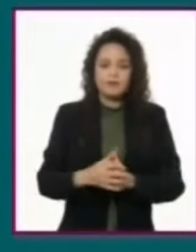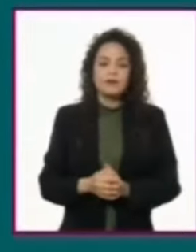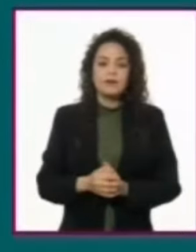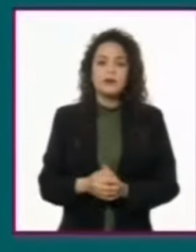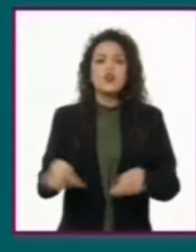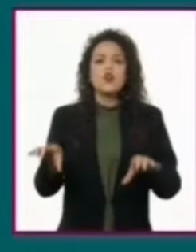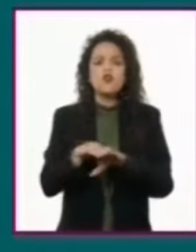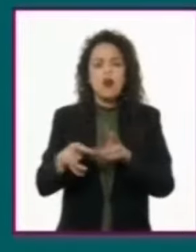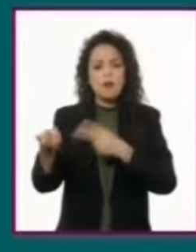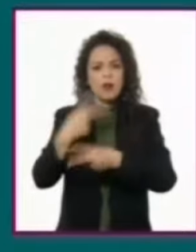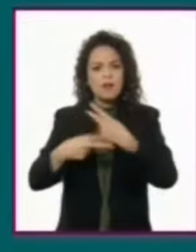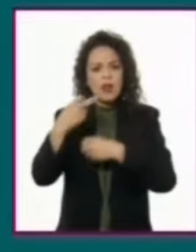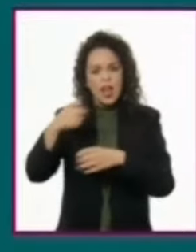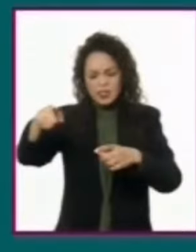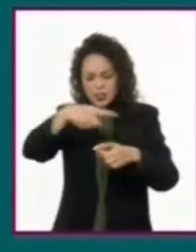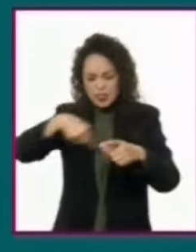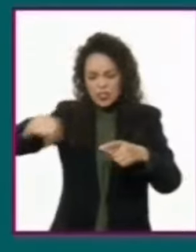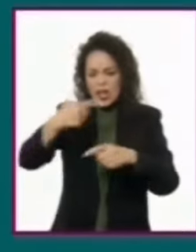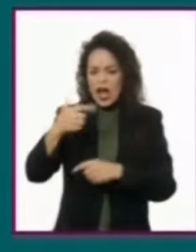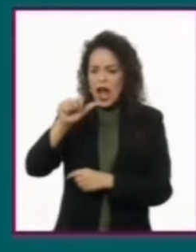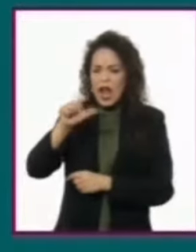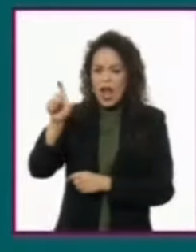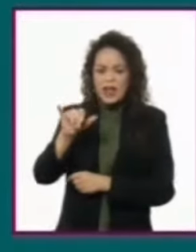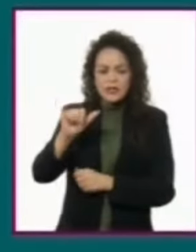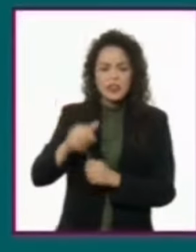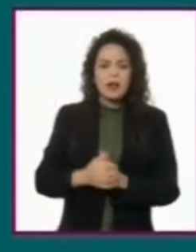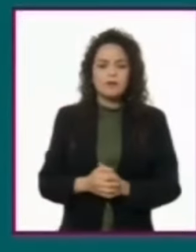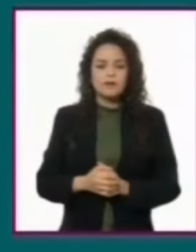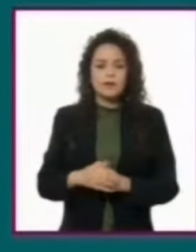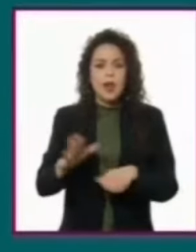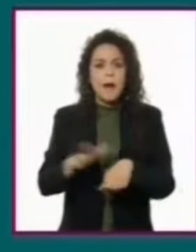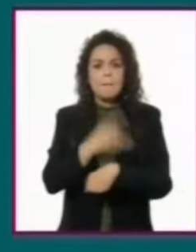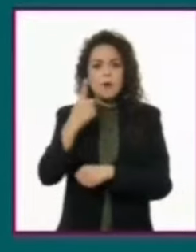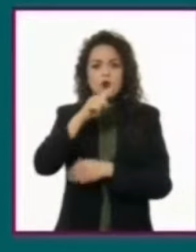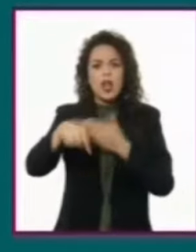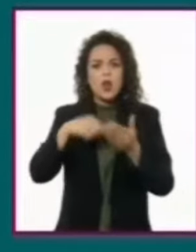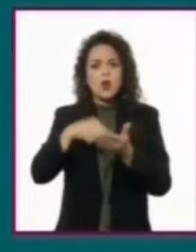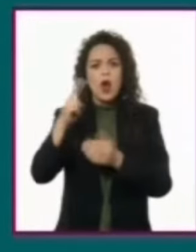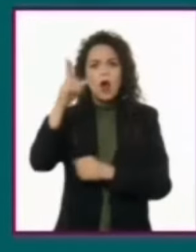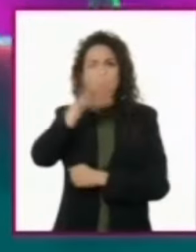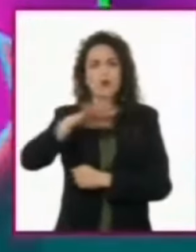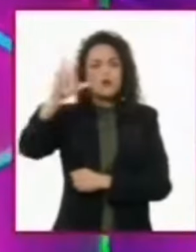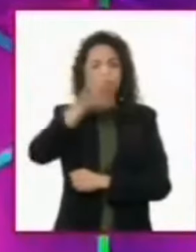galaxias? ¿Por qué hay partes del universo que no se pueden observar?